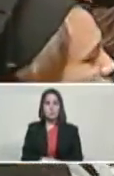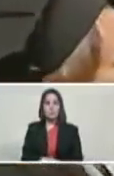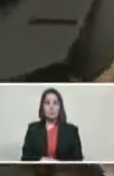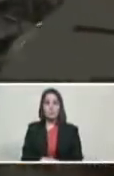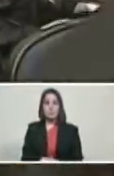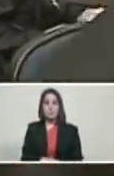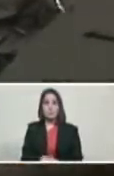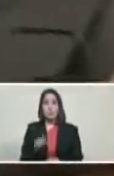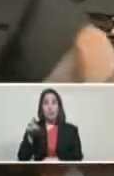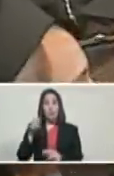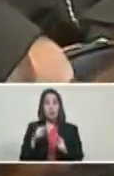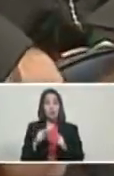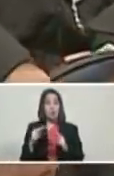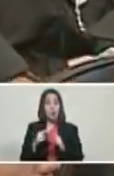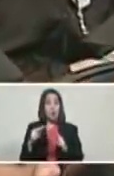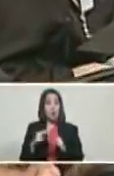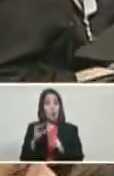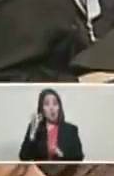Yo te conozco, María.